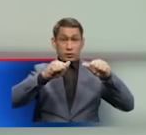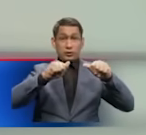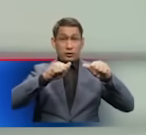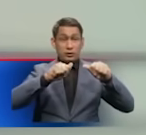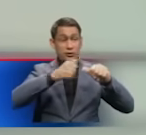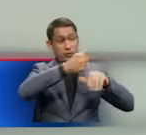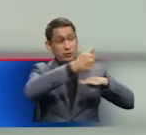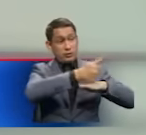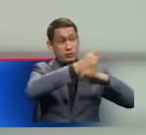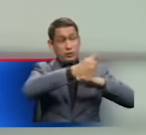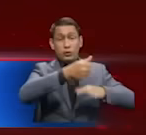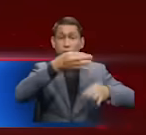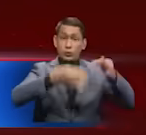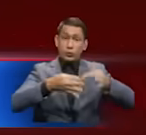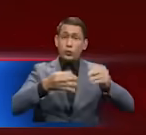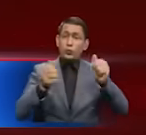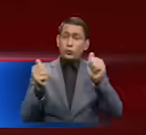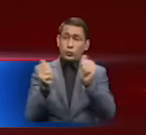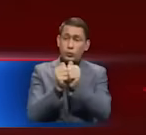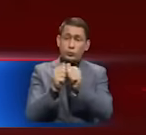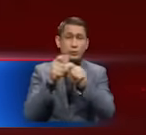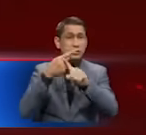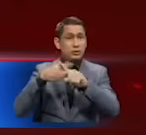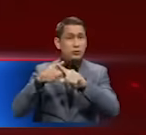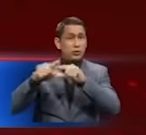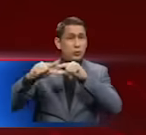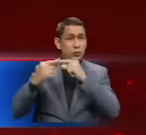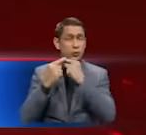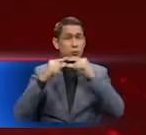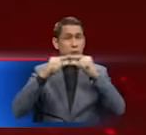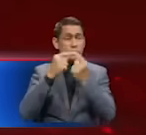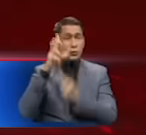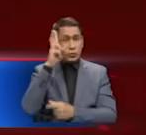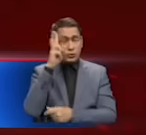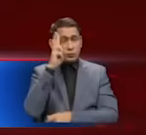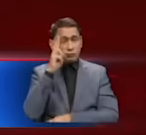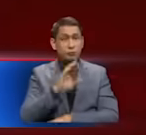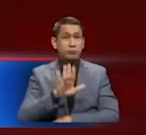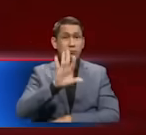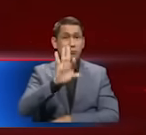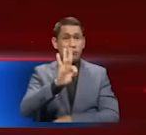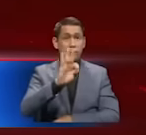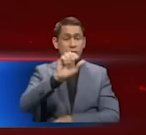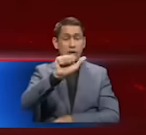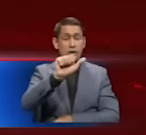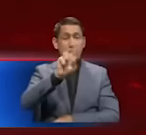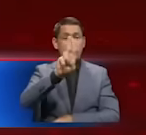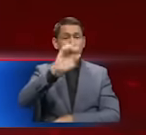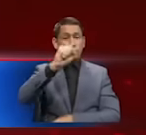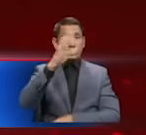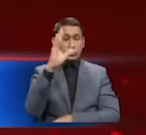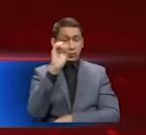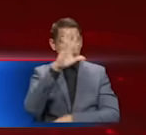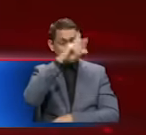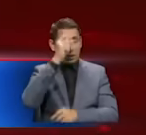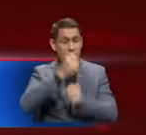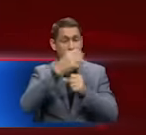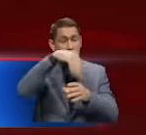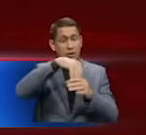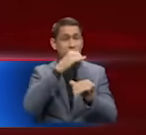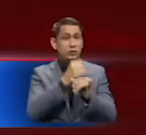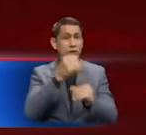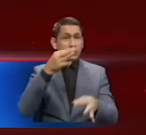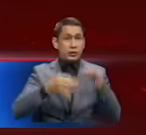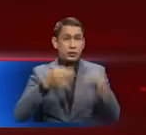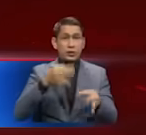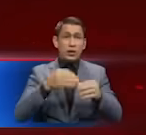del Consejo de la Judicatura. En la red social X, Fausto Murillo, ex vocal de la Judicatura, escribió: Fuerza